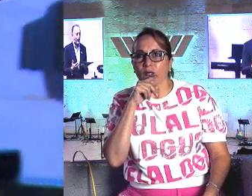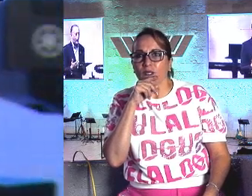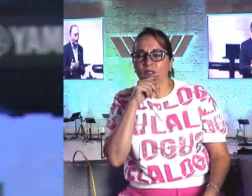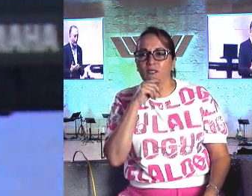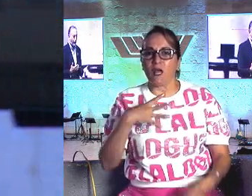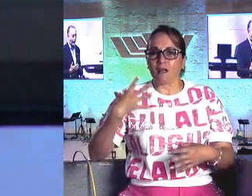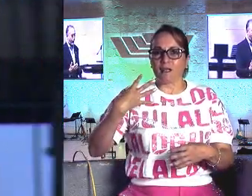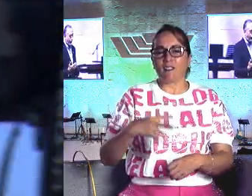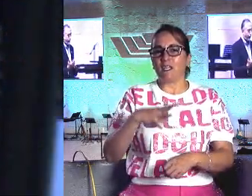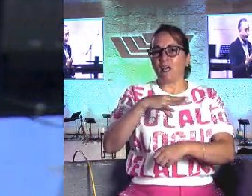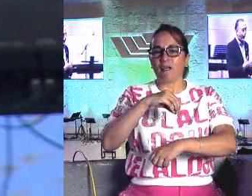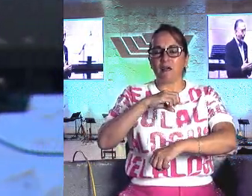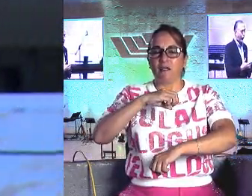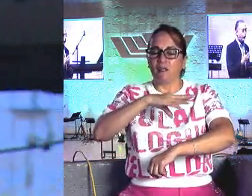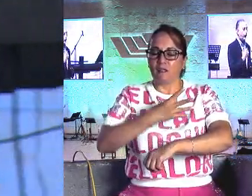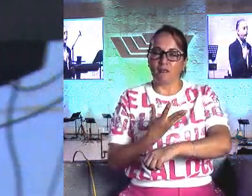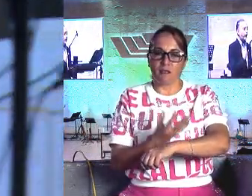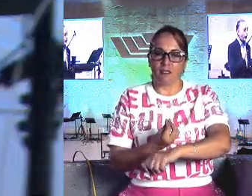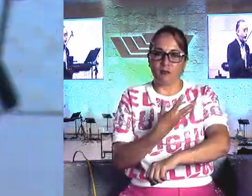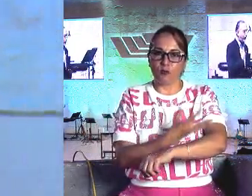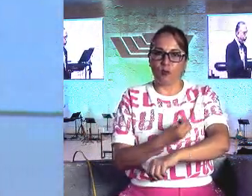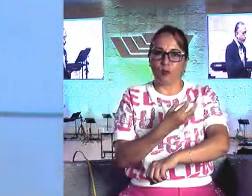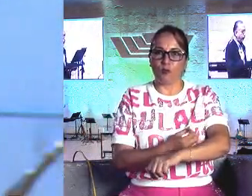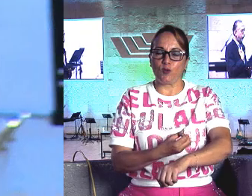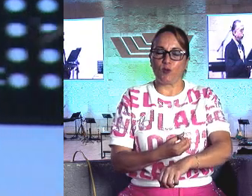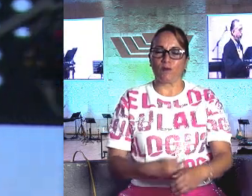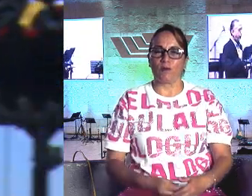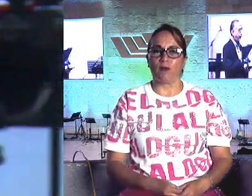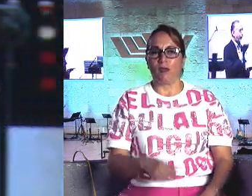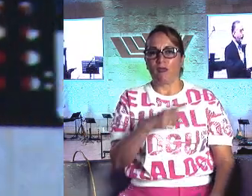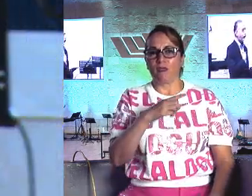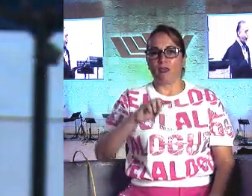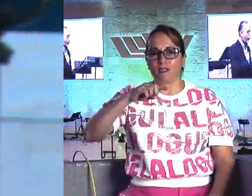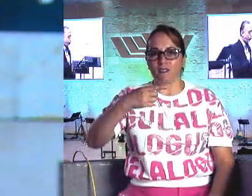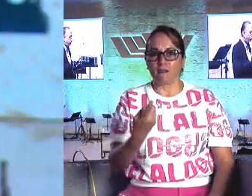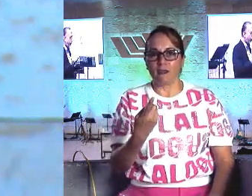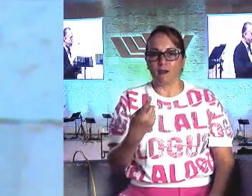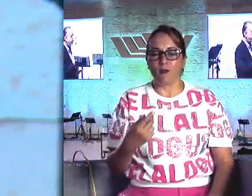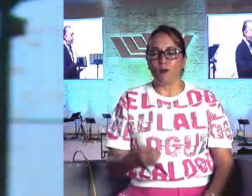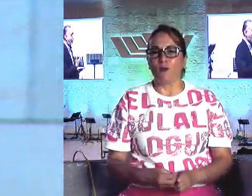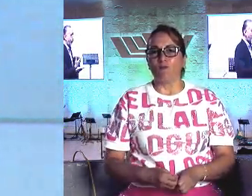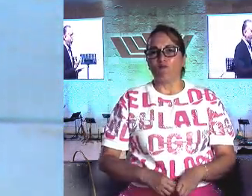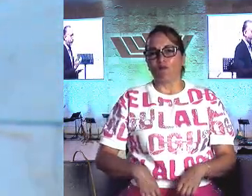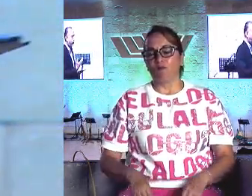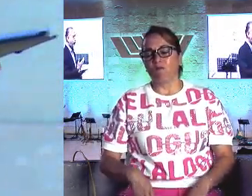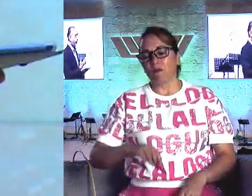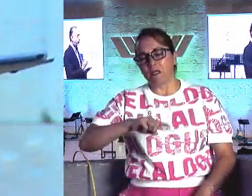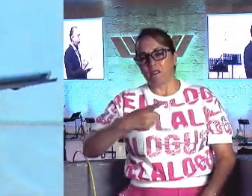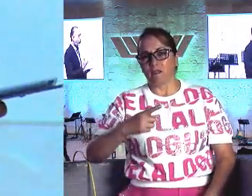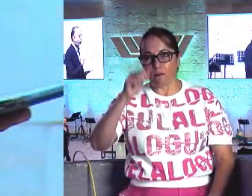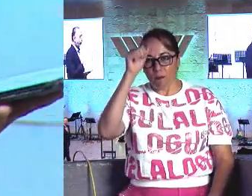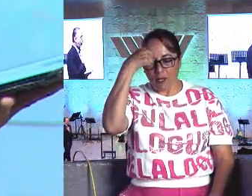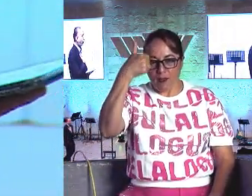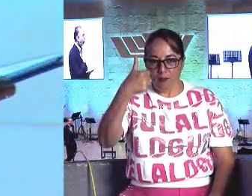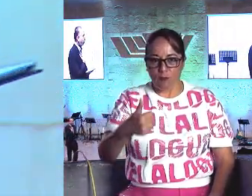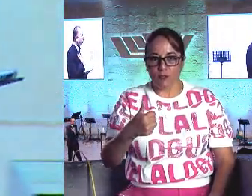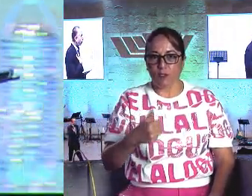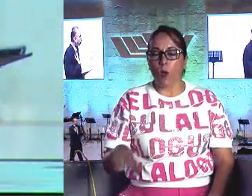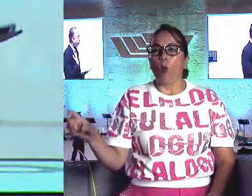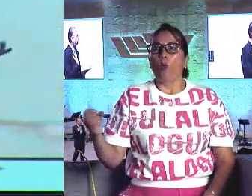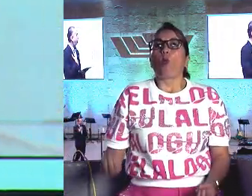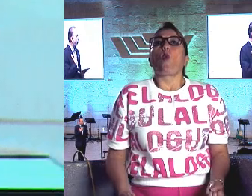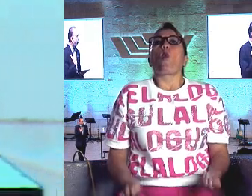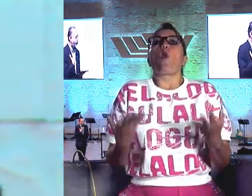resultado del pecado, nuestra condición de seres humanos pecadores. ¿Cuántos aquí reconocemos que